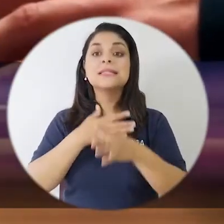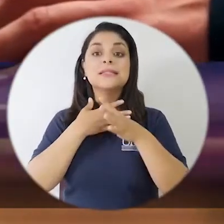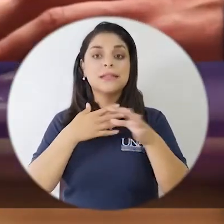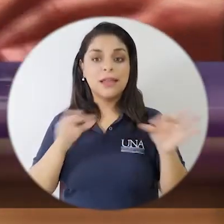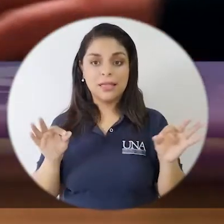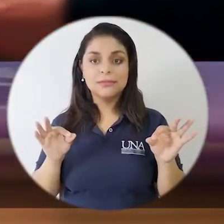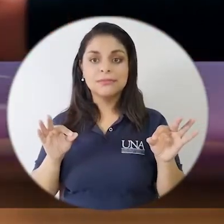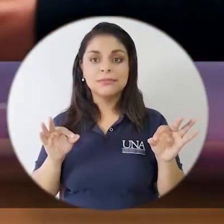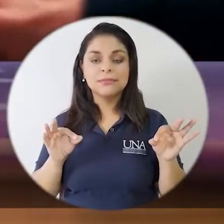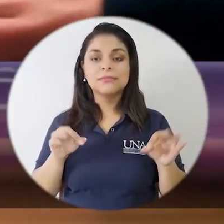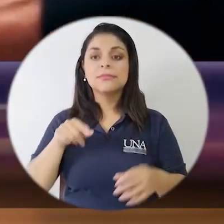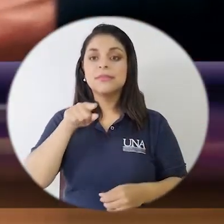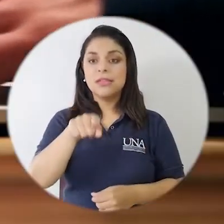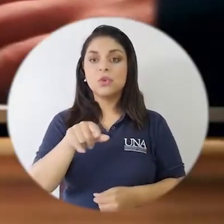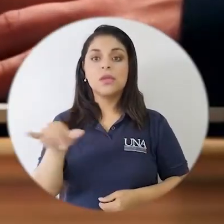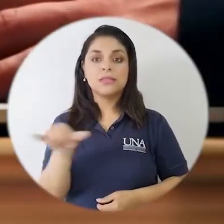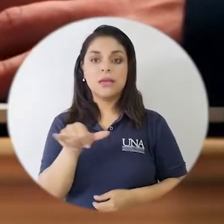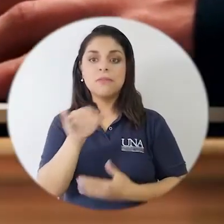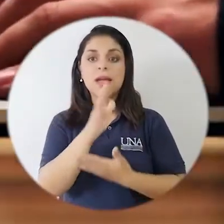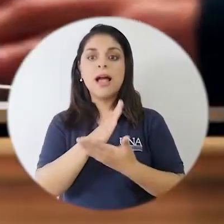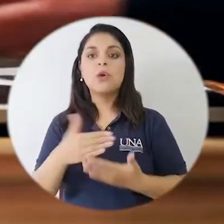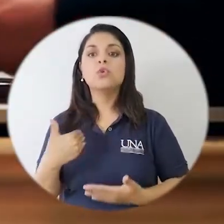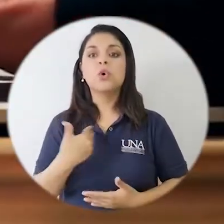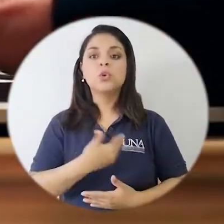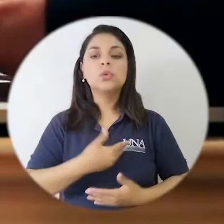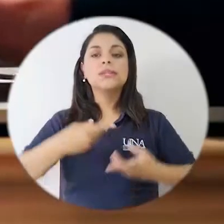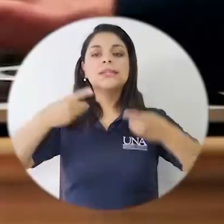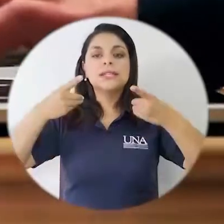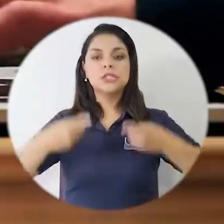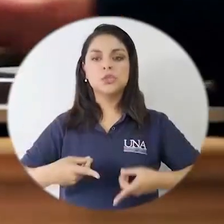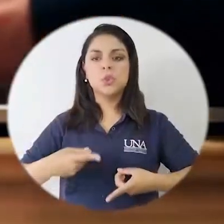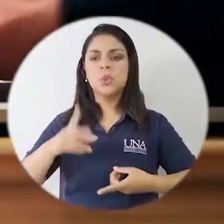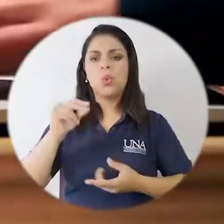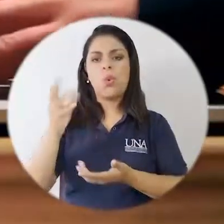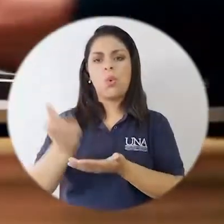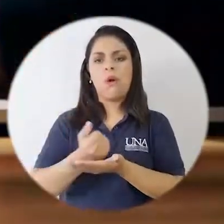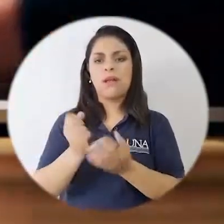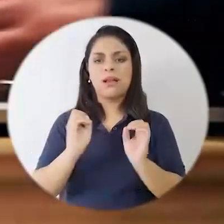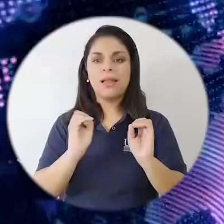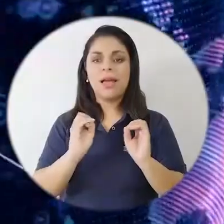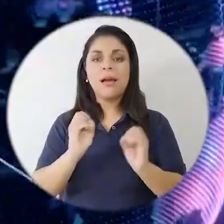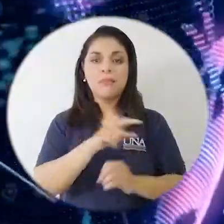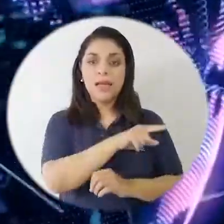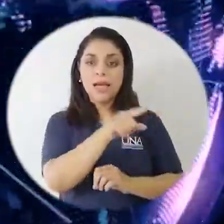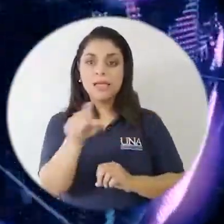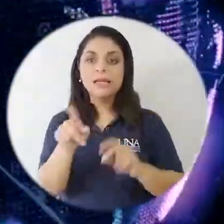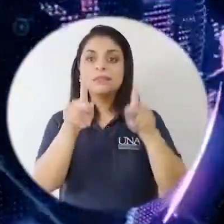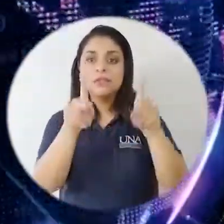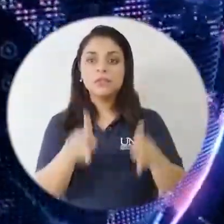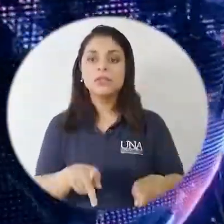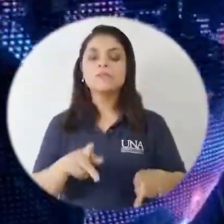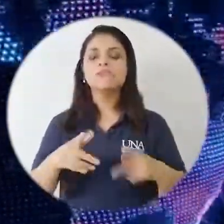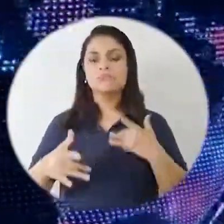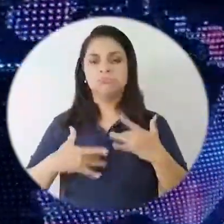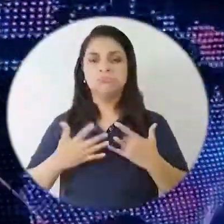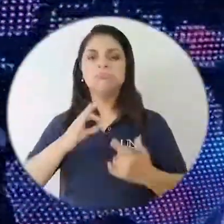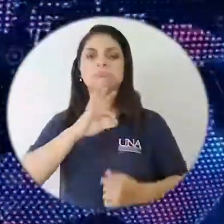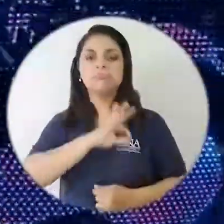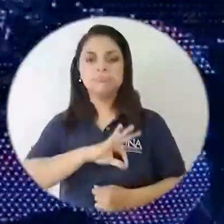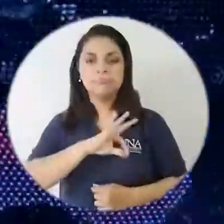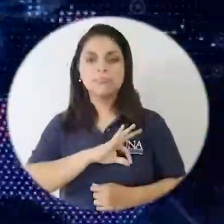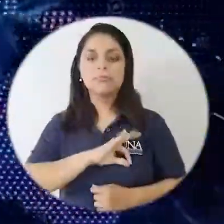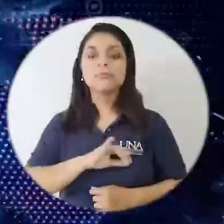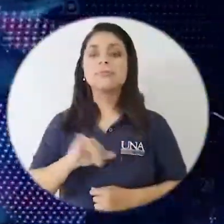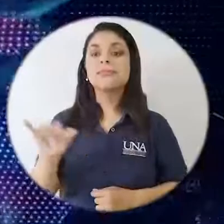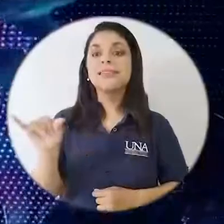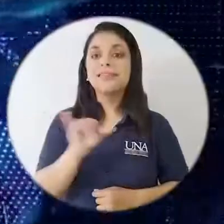es virtual, es gratuito, y eso es algo que también tomamos la decisión como universidades de no cobrar nada para que todas las personas puedan beneficiarse de